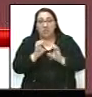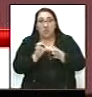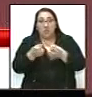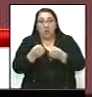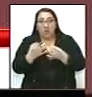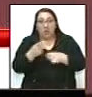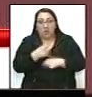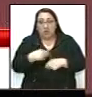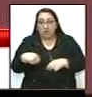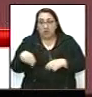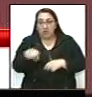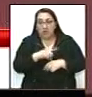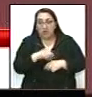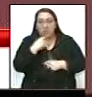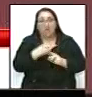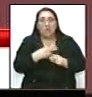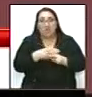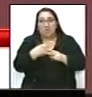reglamentario.